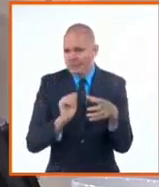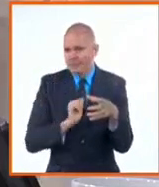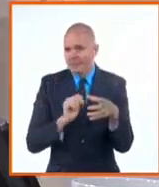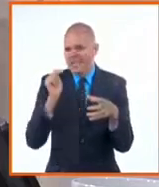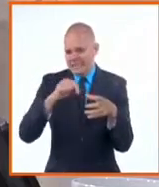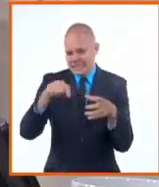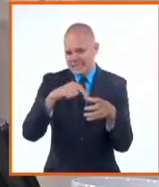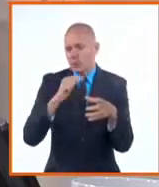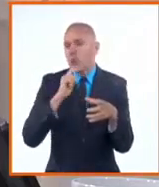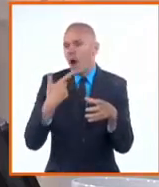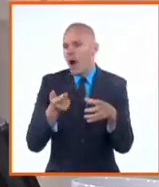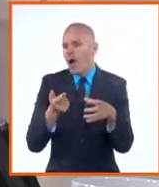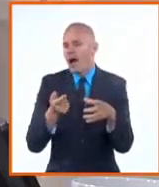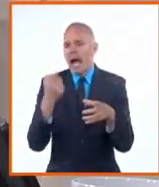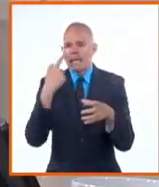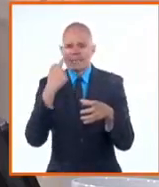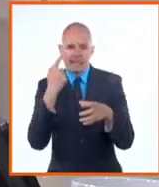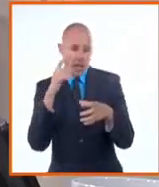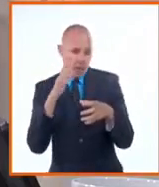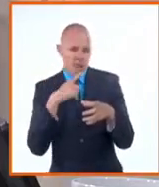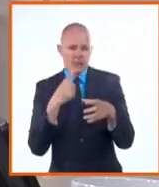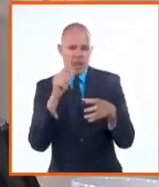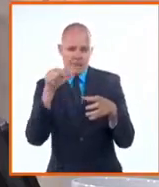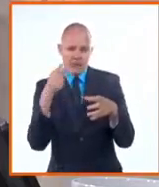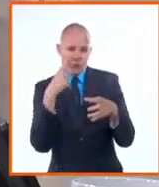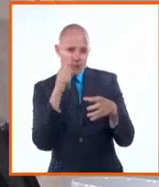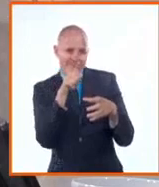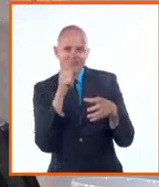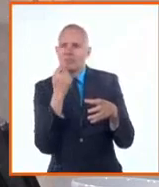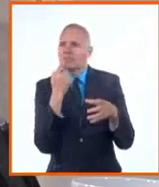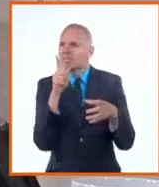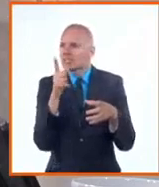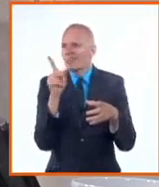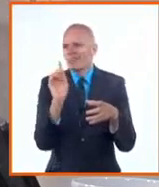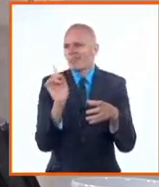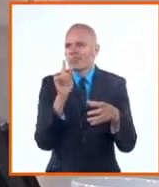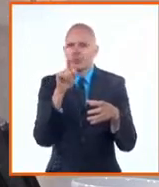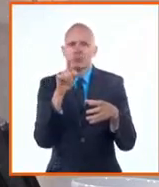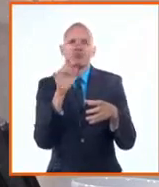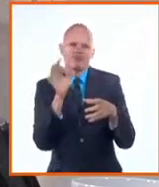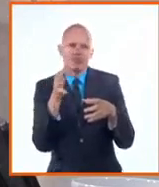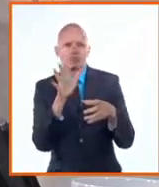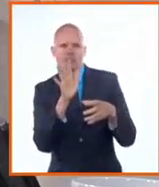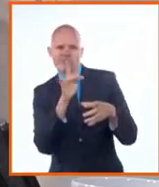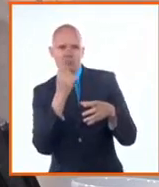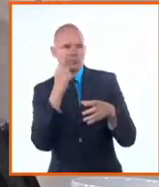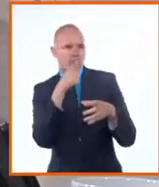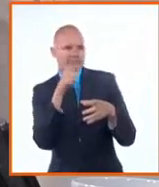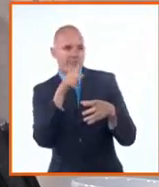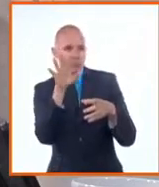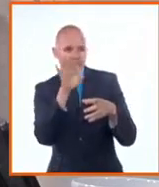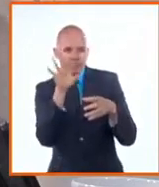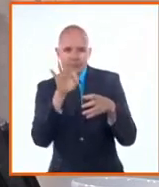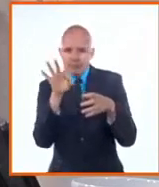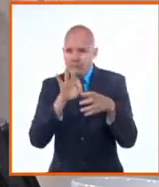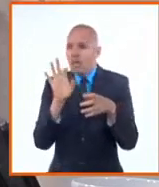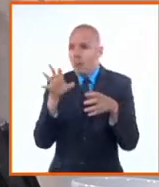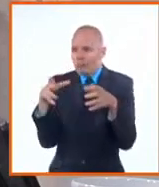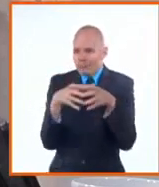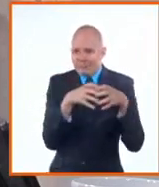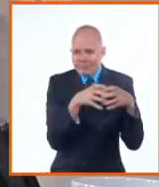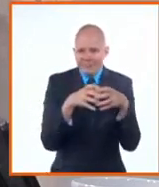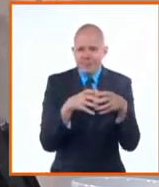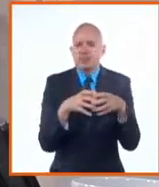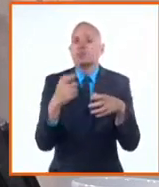es decir estábamos buscando un grupo de compañeros que además de las competencias profesionales que pudieran tener de conocimiento del deporte también